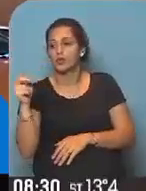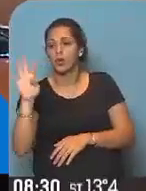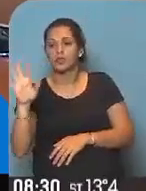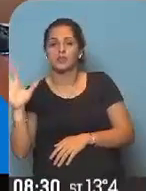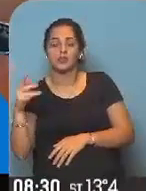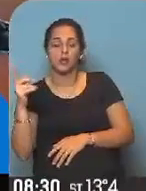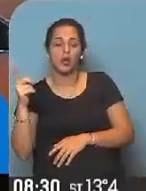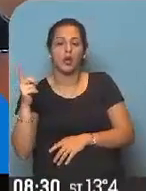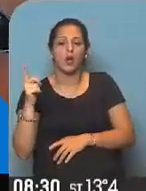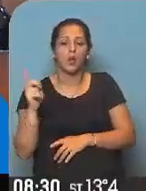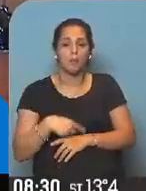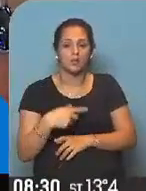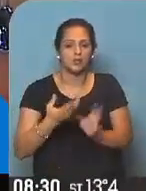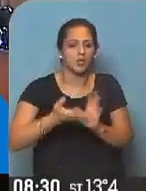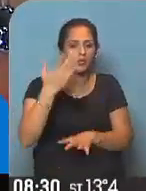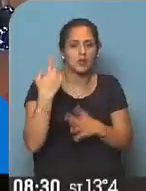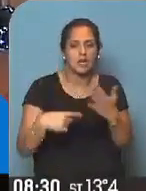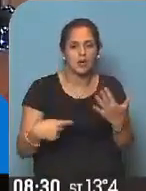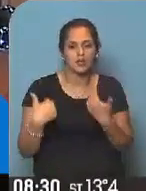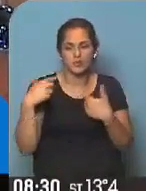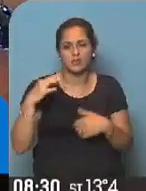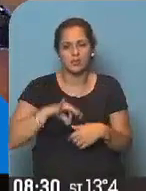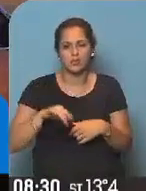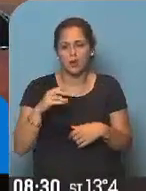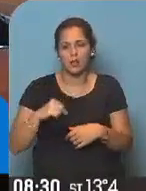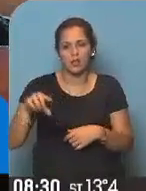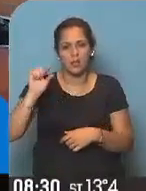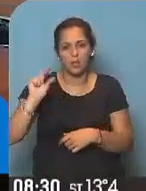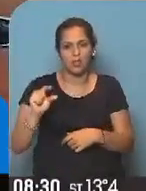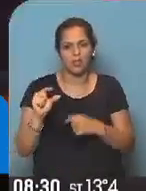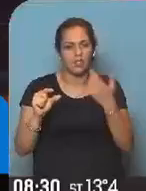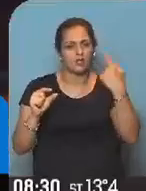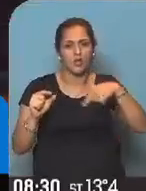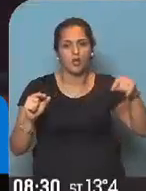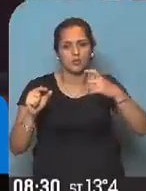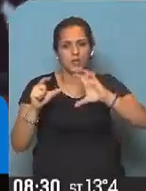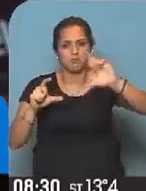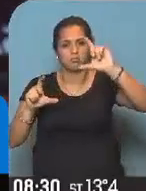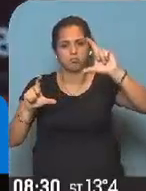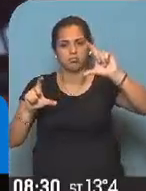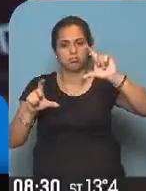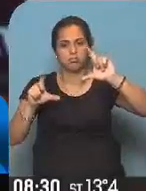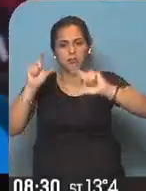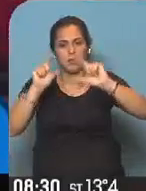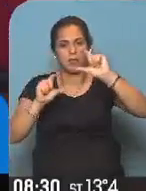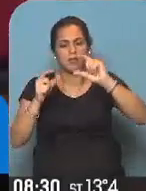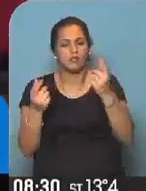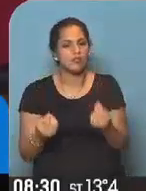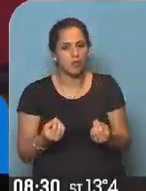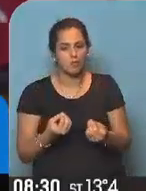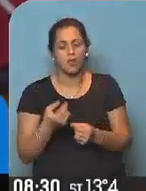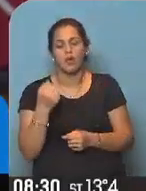ciento de inflación debajo del sector están las personas que hacen changas que tienen trabajo informal que ganan menos plata que el año pasado porque